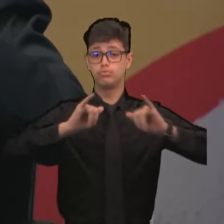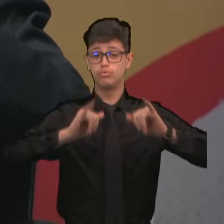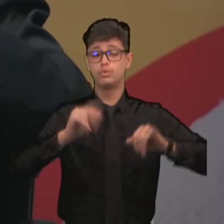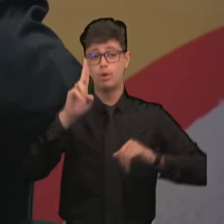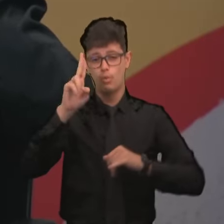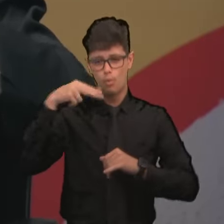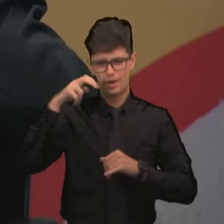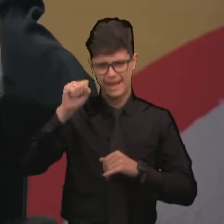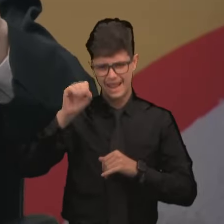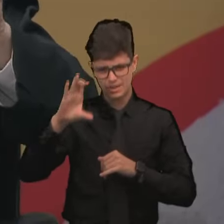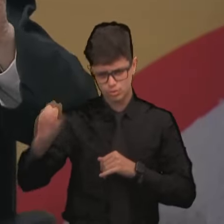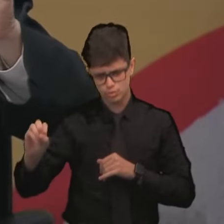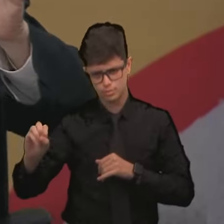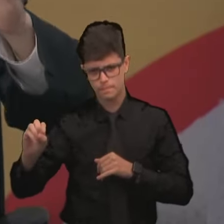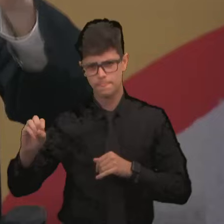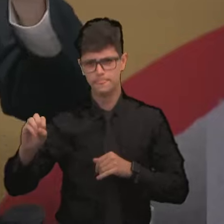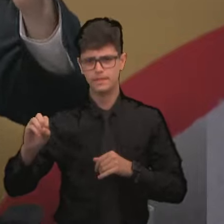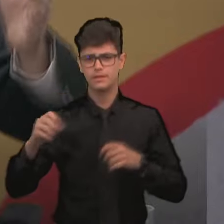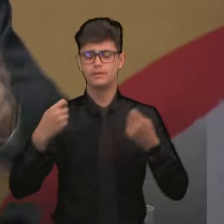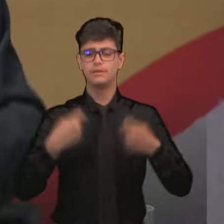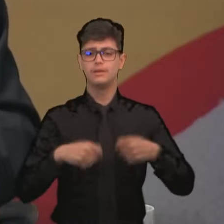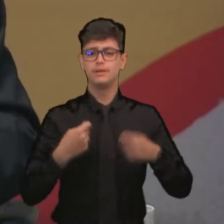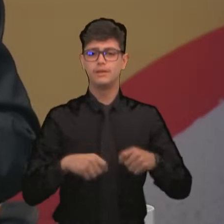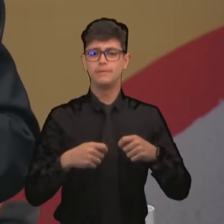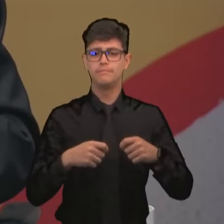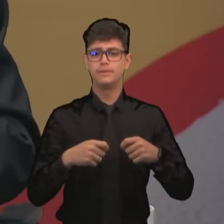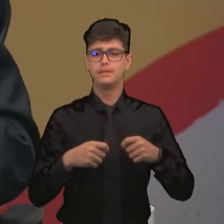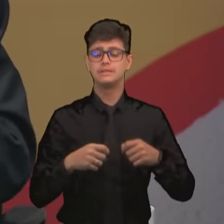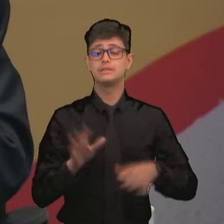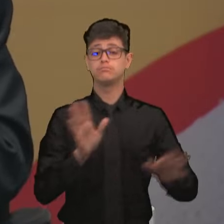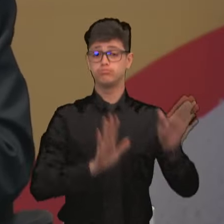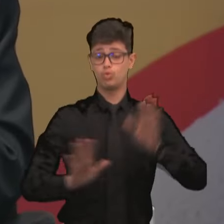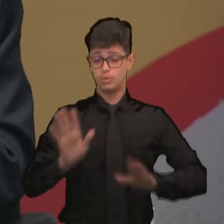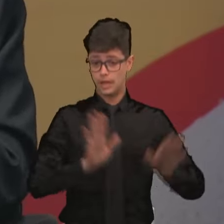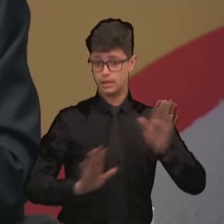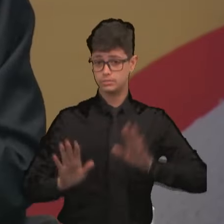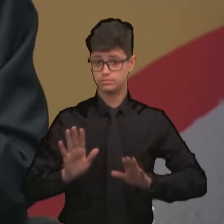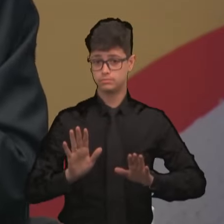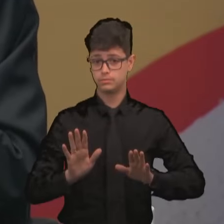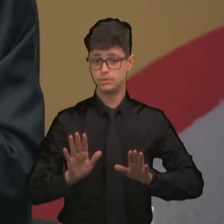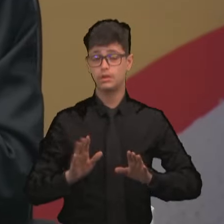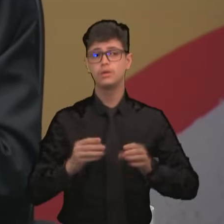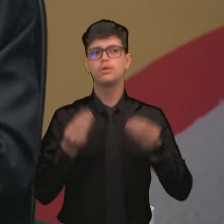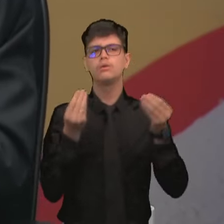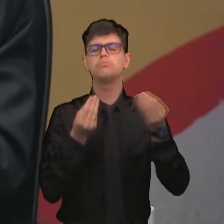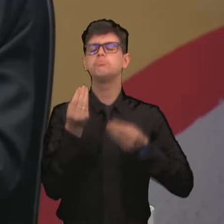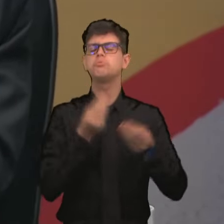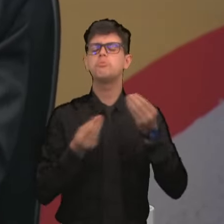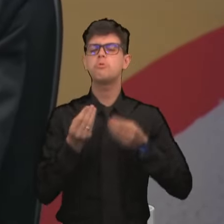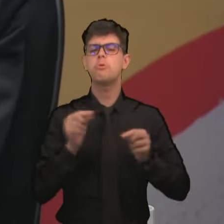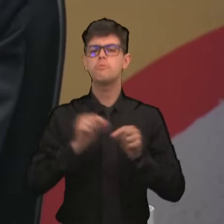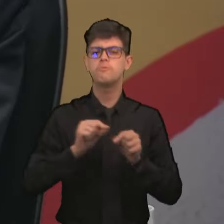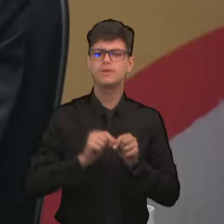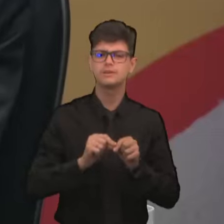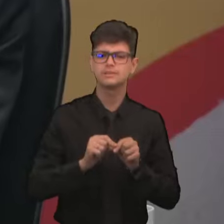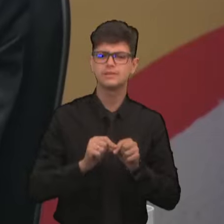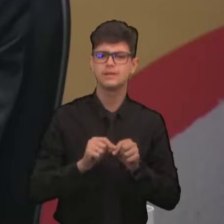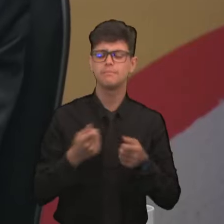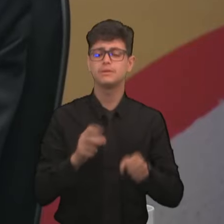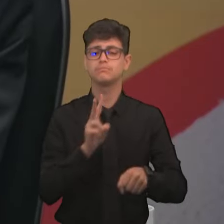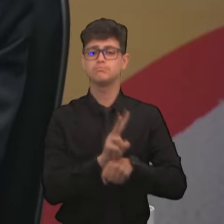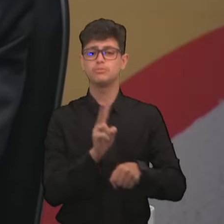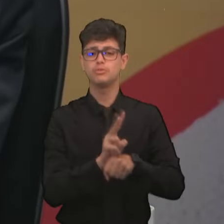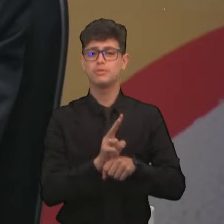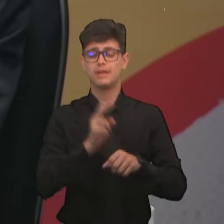se colocó a consulta pública a través de la UNESCO, o sea que el mundo está discutiendo cómo hacer para tener